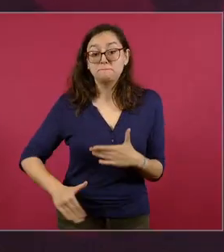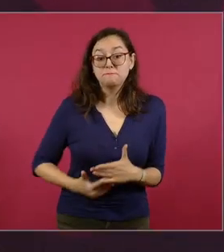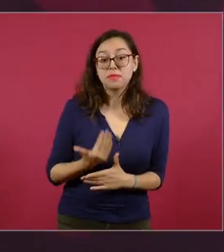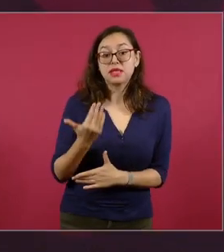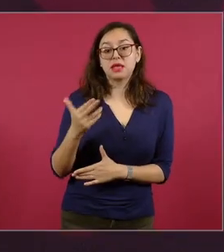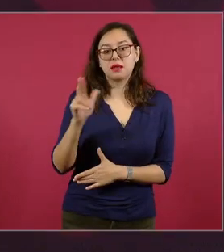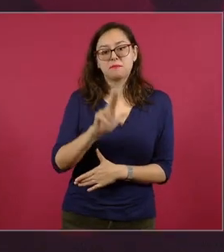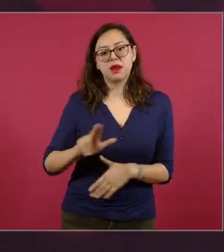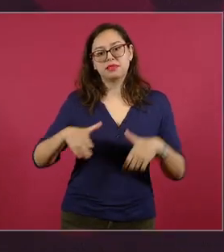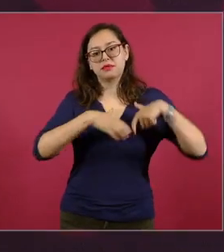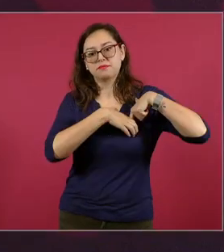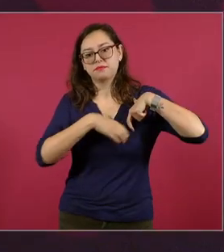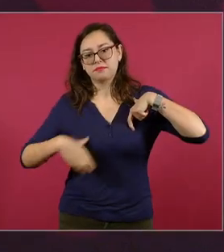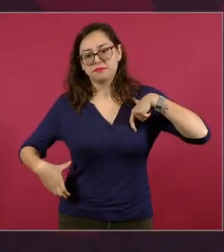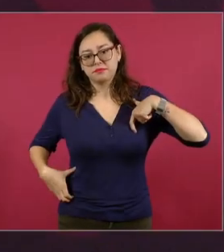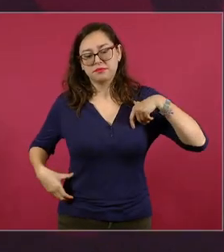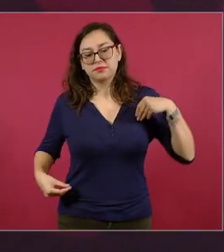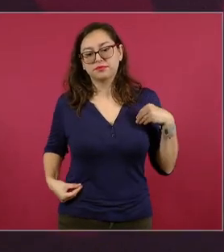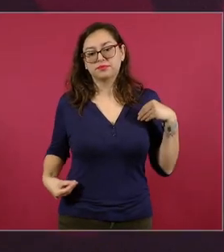de la banda.